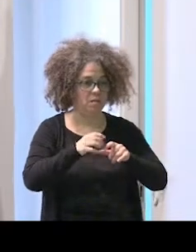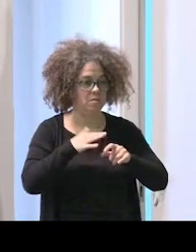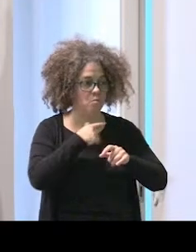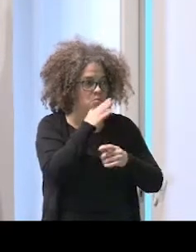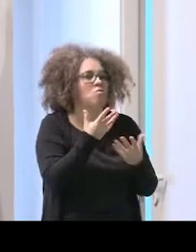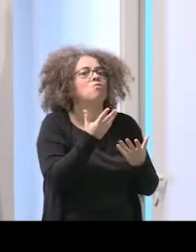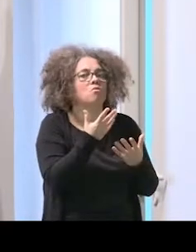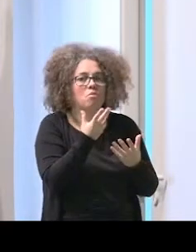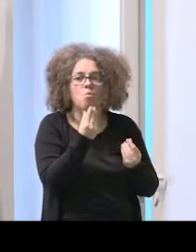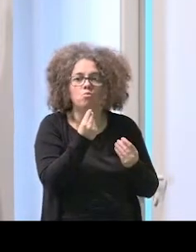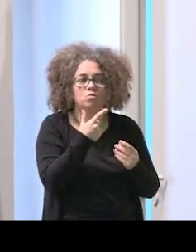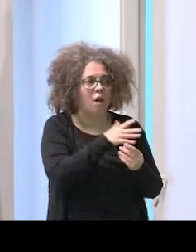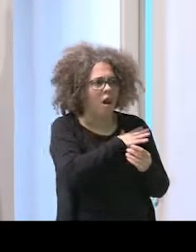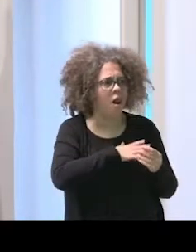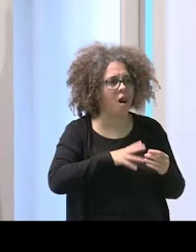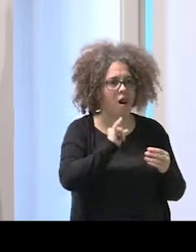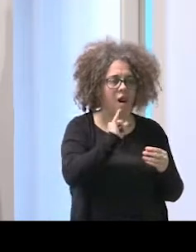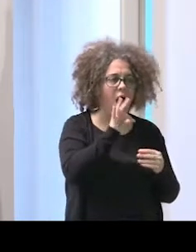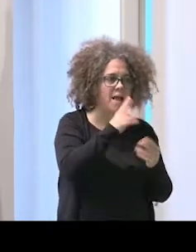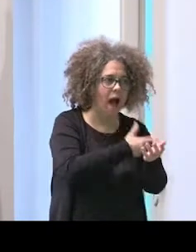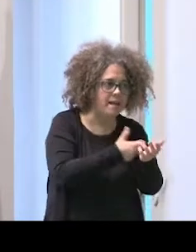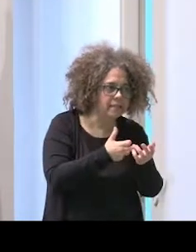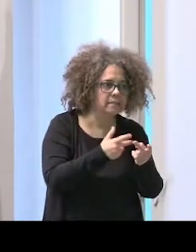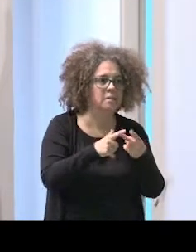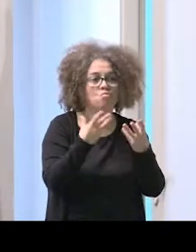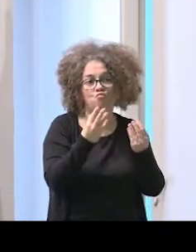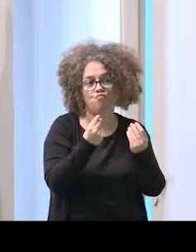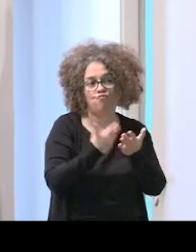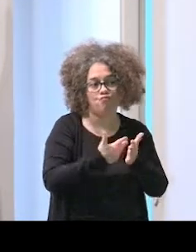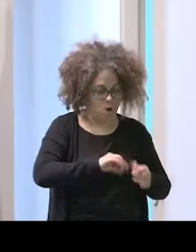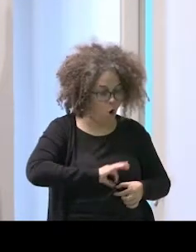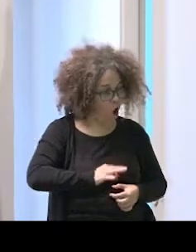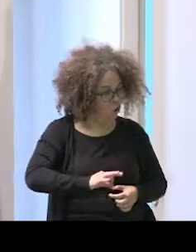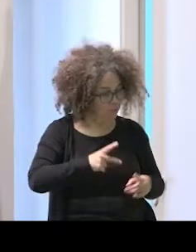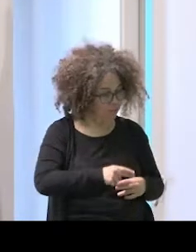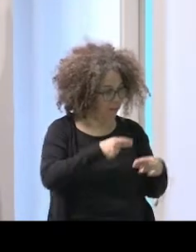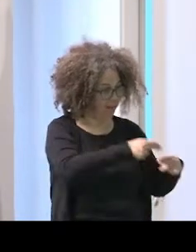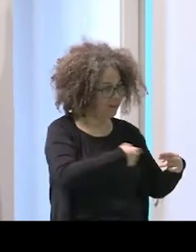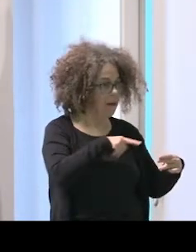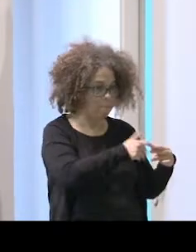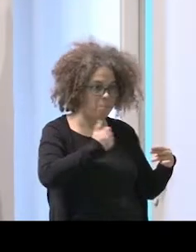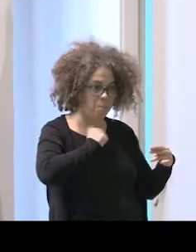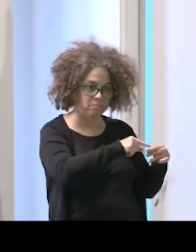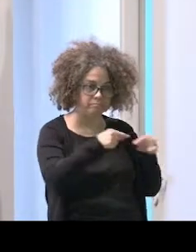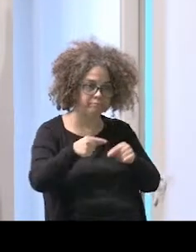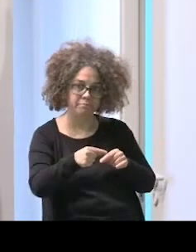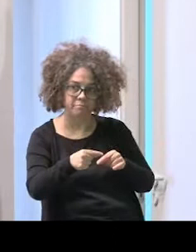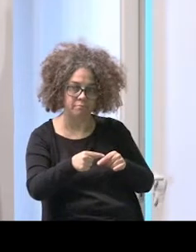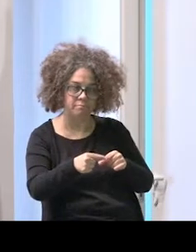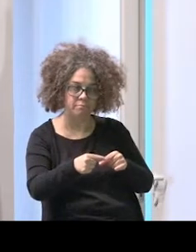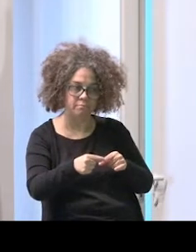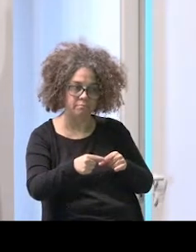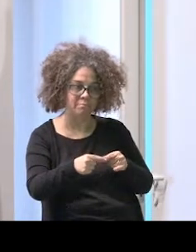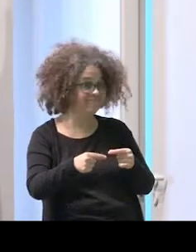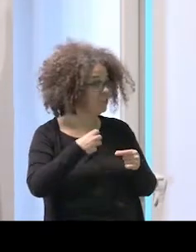análisis de sangre que se guardan en la seroteca, muchos niños tienen muestras de cordón, y de ahí se puede hacer. No se puede hacer de